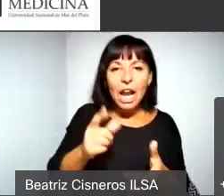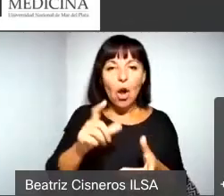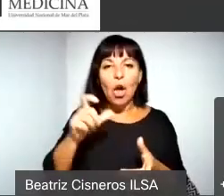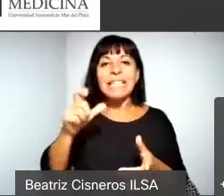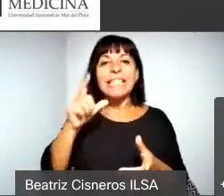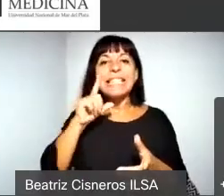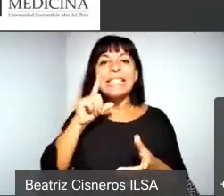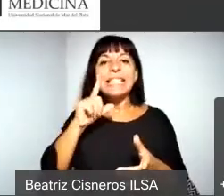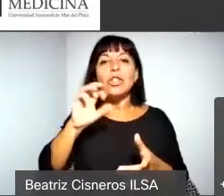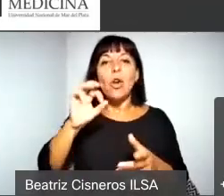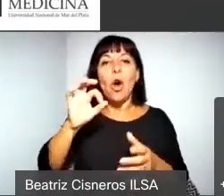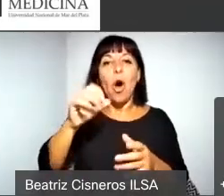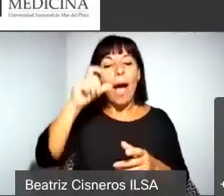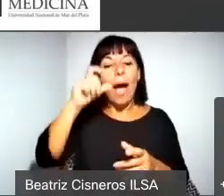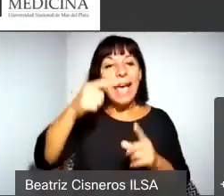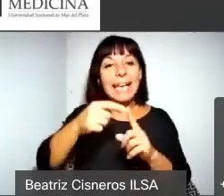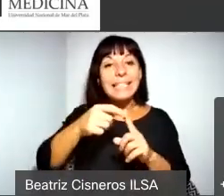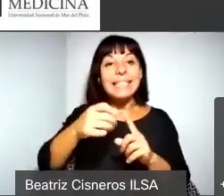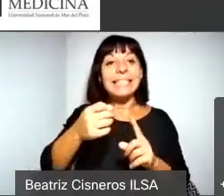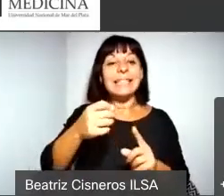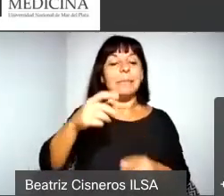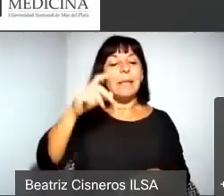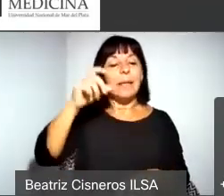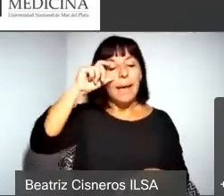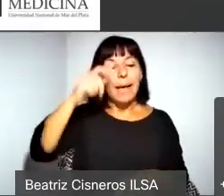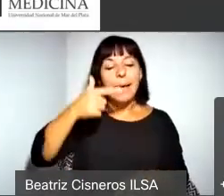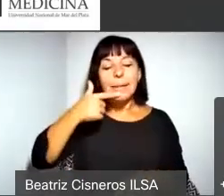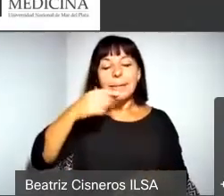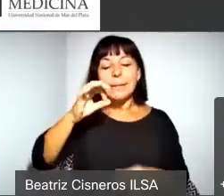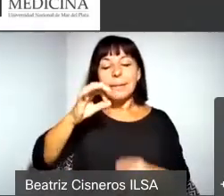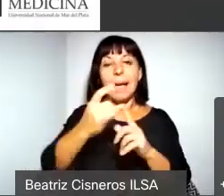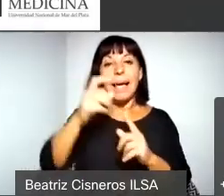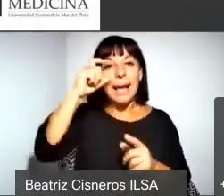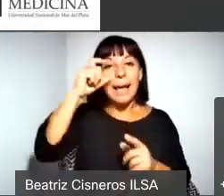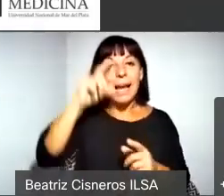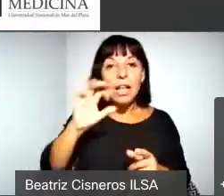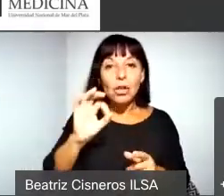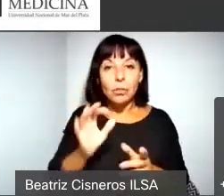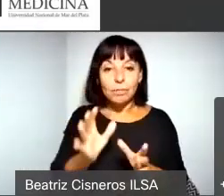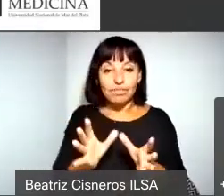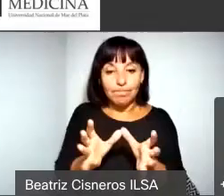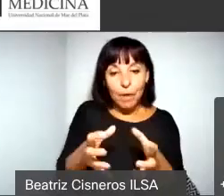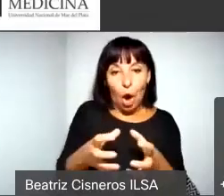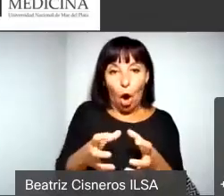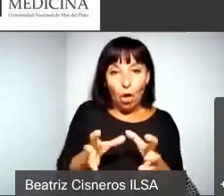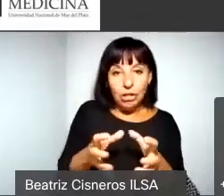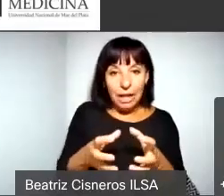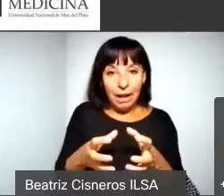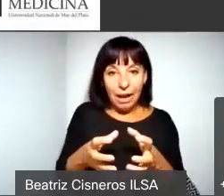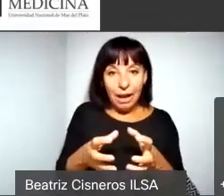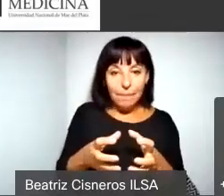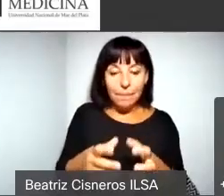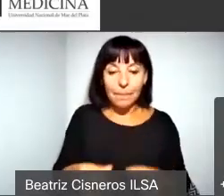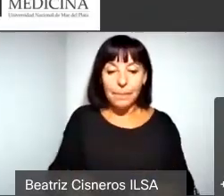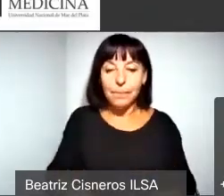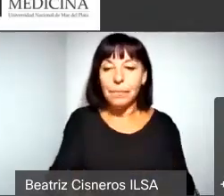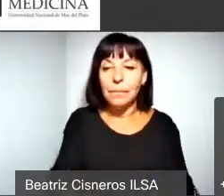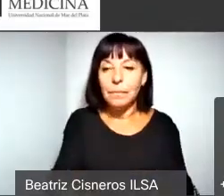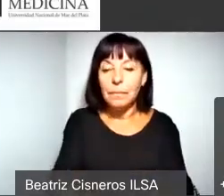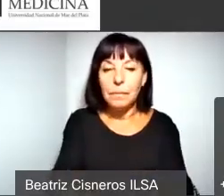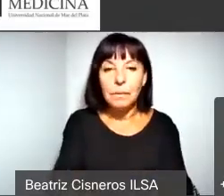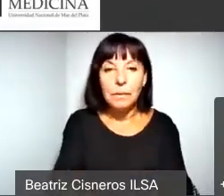dirige mucho el tránsito y el transporte de las organelas. Y por otro lado tenemos los